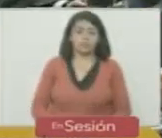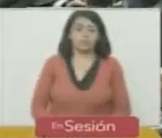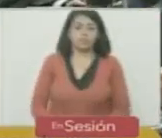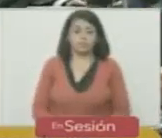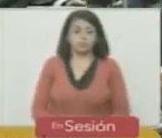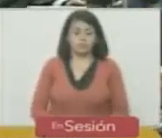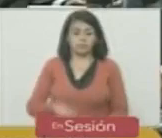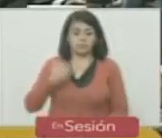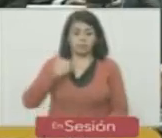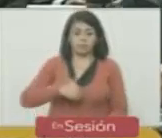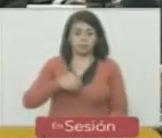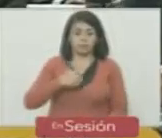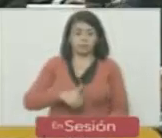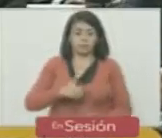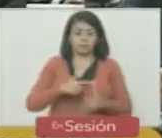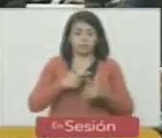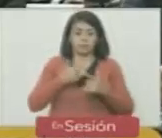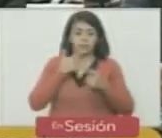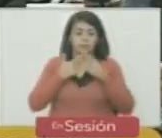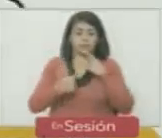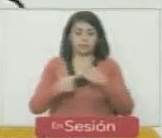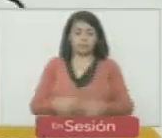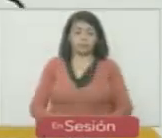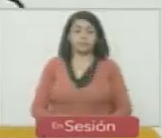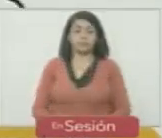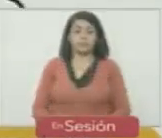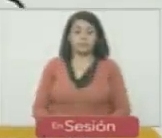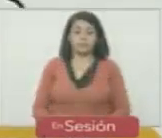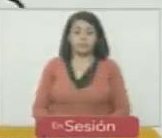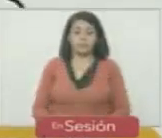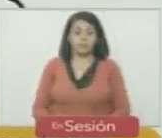de Argentina entonces establece